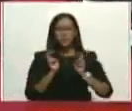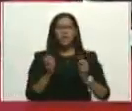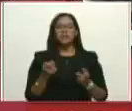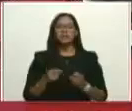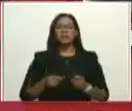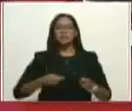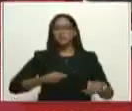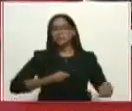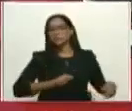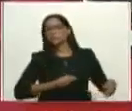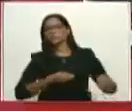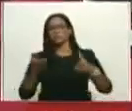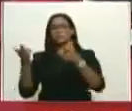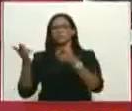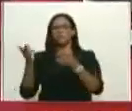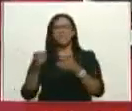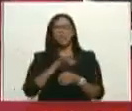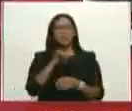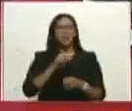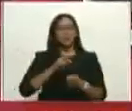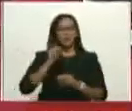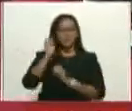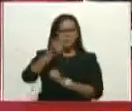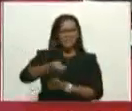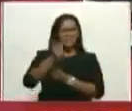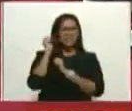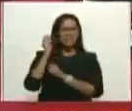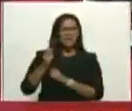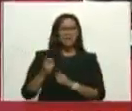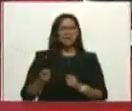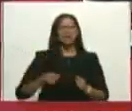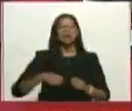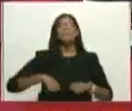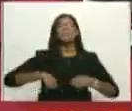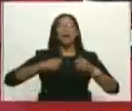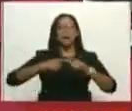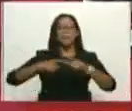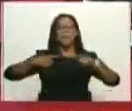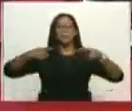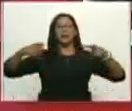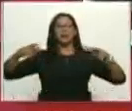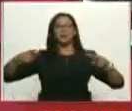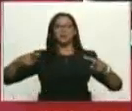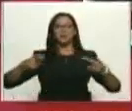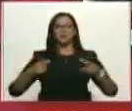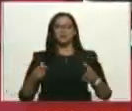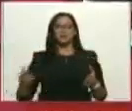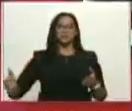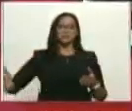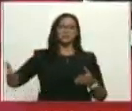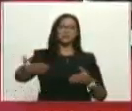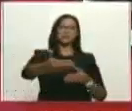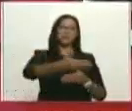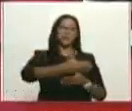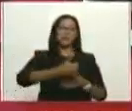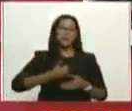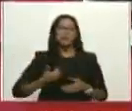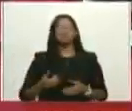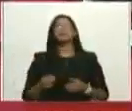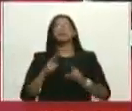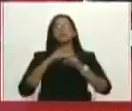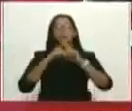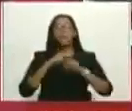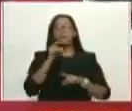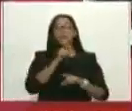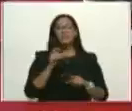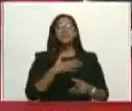red, que la red fuese llegando cada vez más lejos, pues. Y se vaya y se sumen compañeros y compañeras